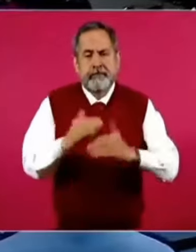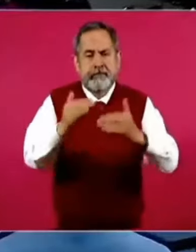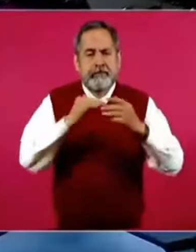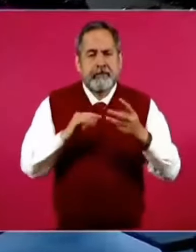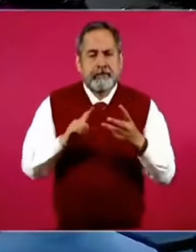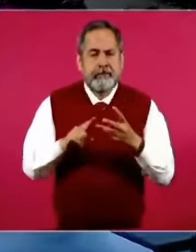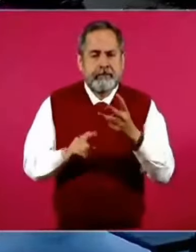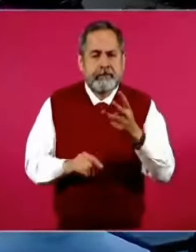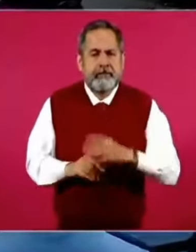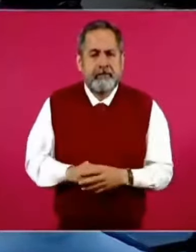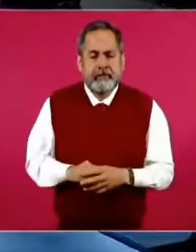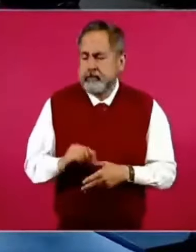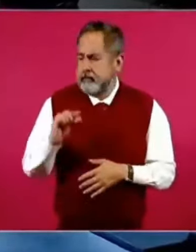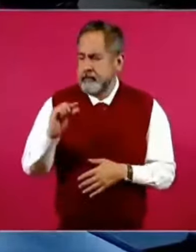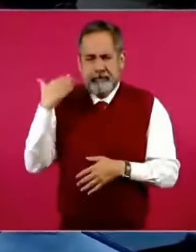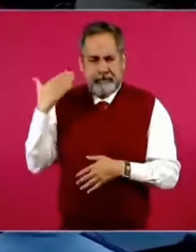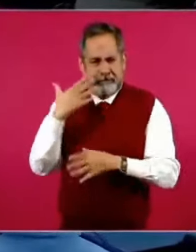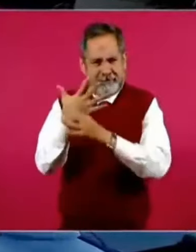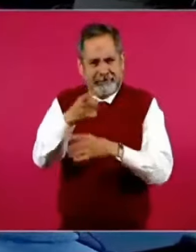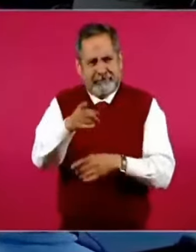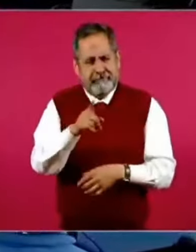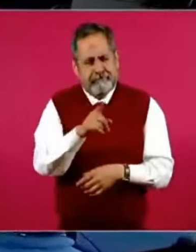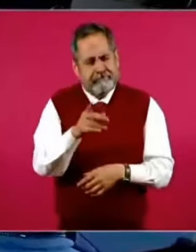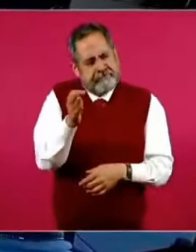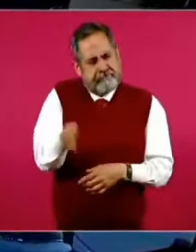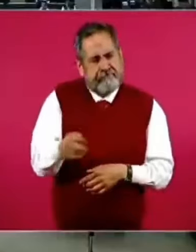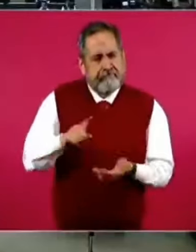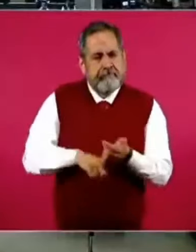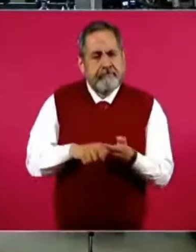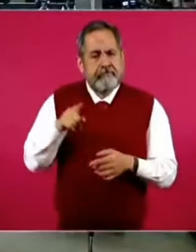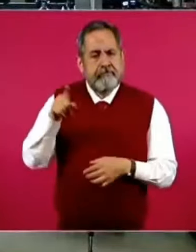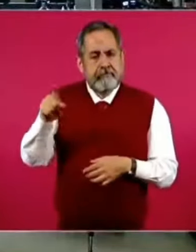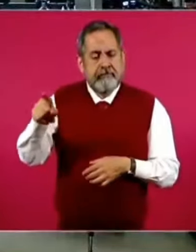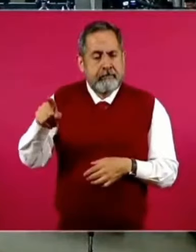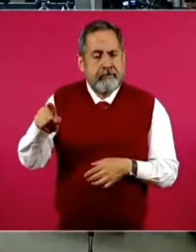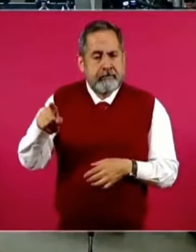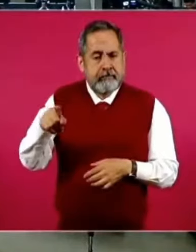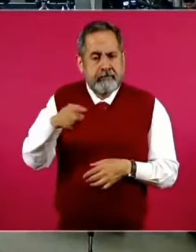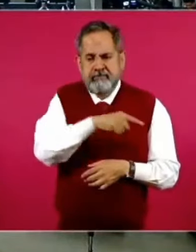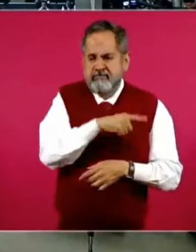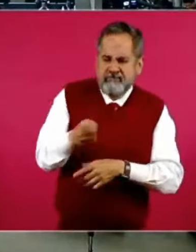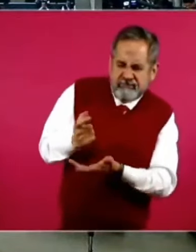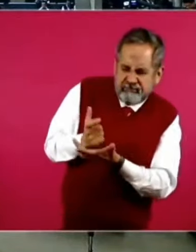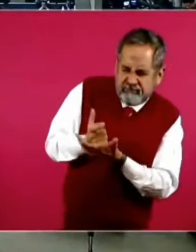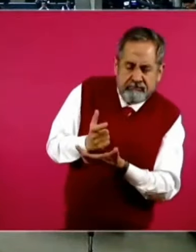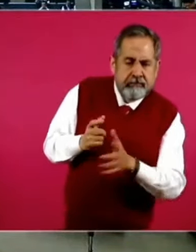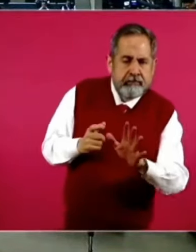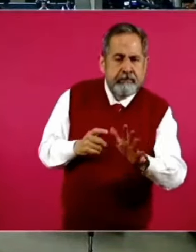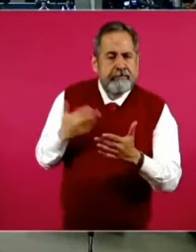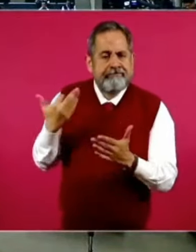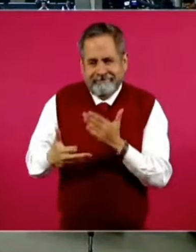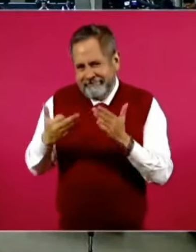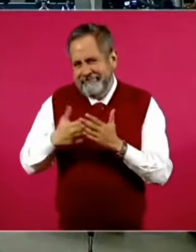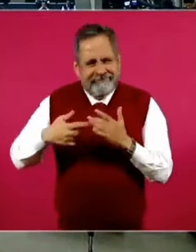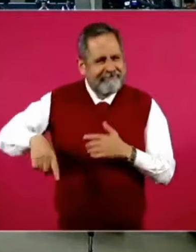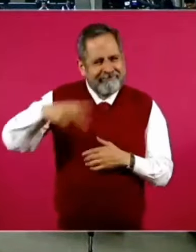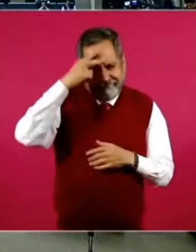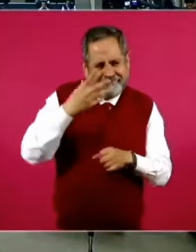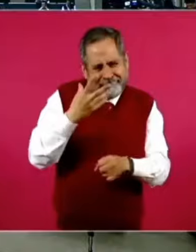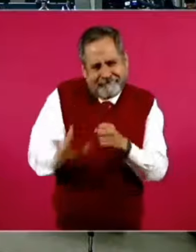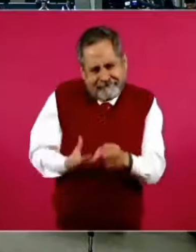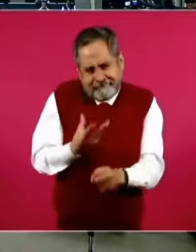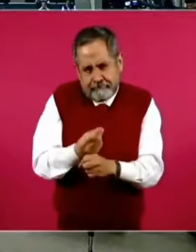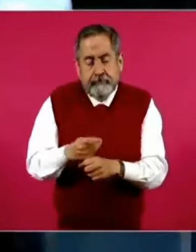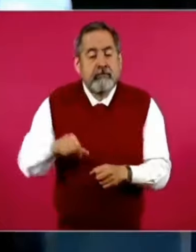Pregunta, hace unos días usted reconoció que el tema de la extorsión era una asignatura pendiente. En ese sentido,